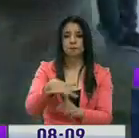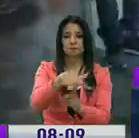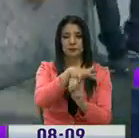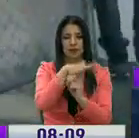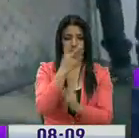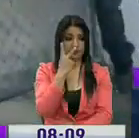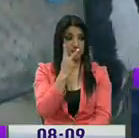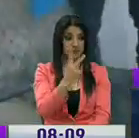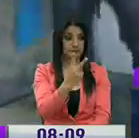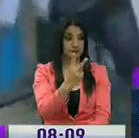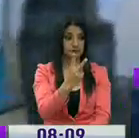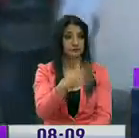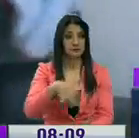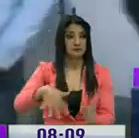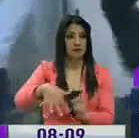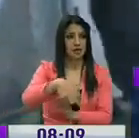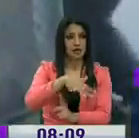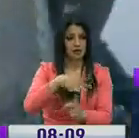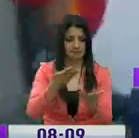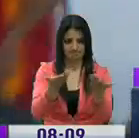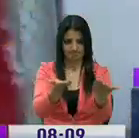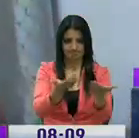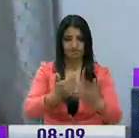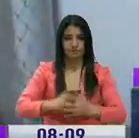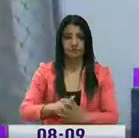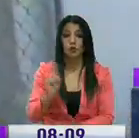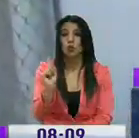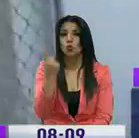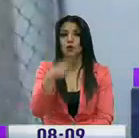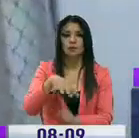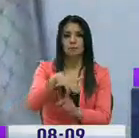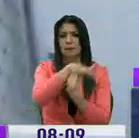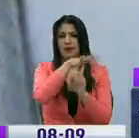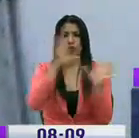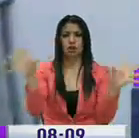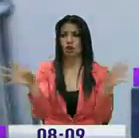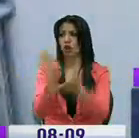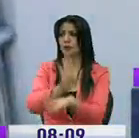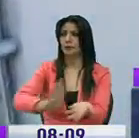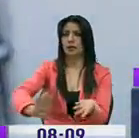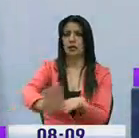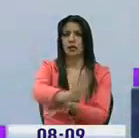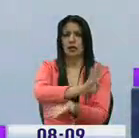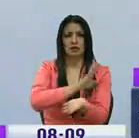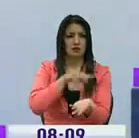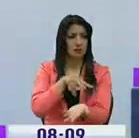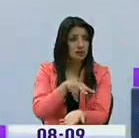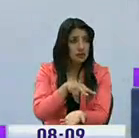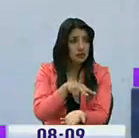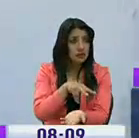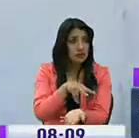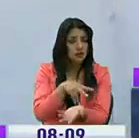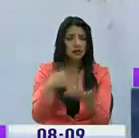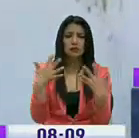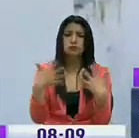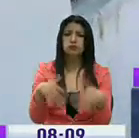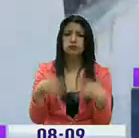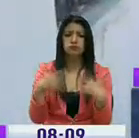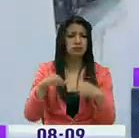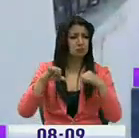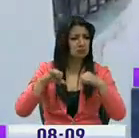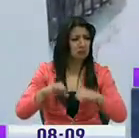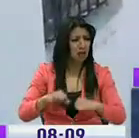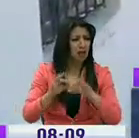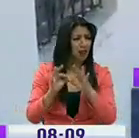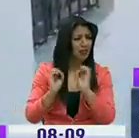cuál es el estado de este espacio verde, el único que hay en todo el barrio. Realmente está pues muy mal